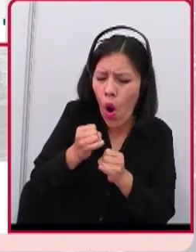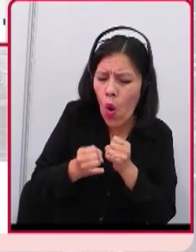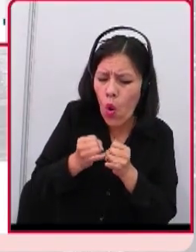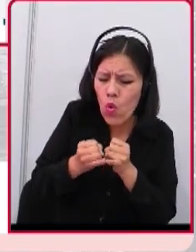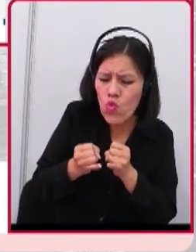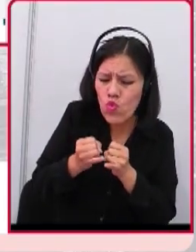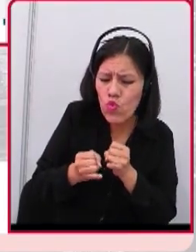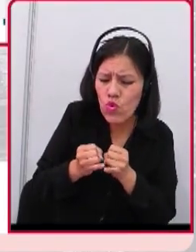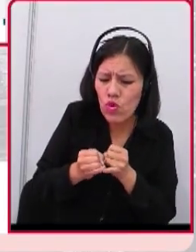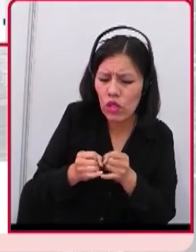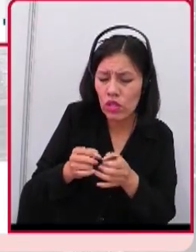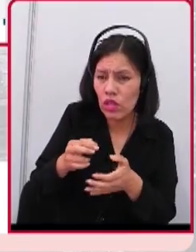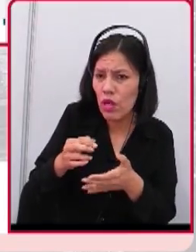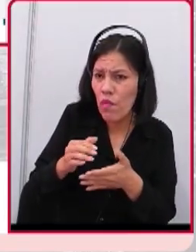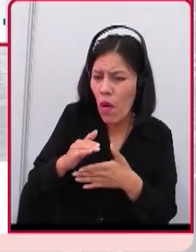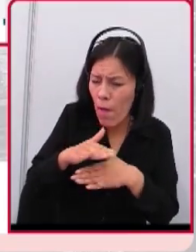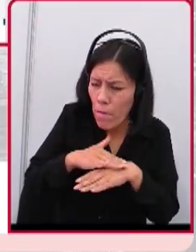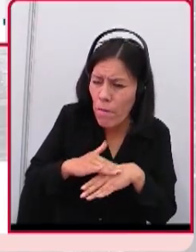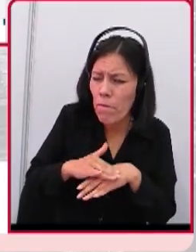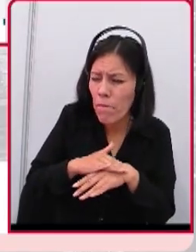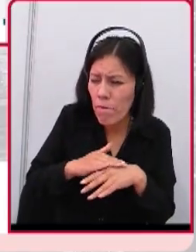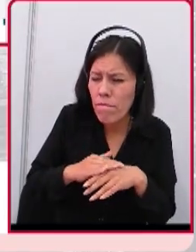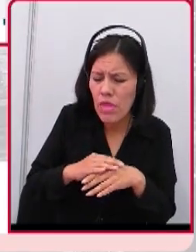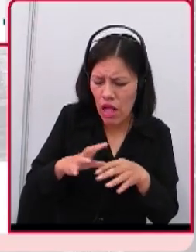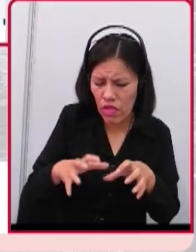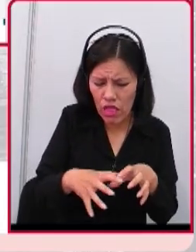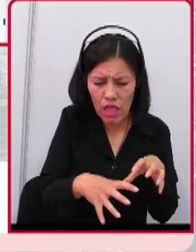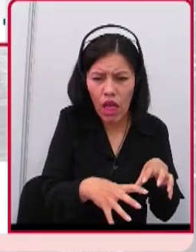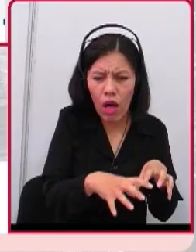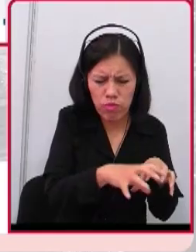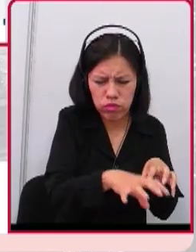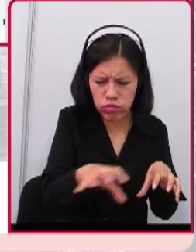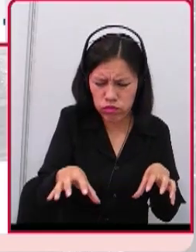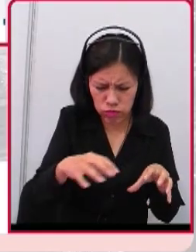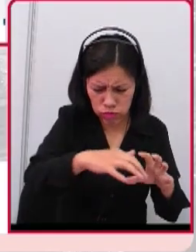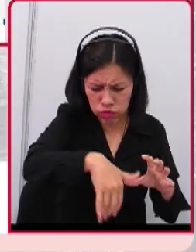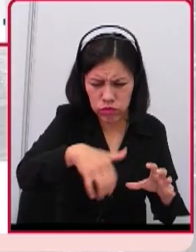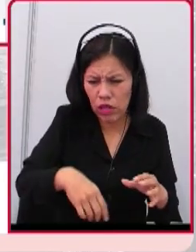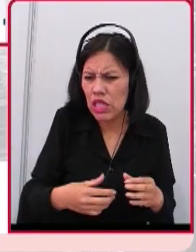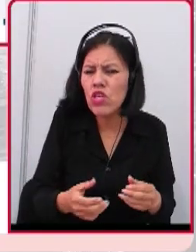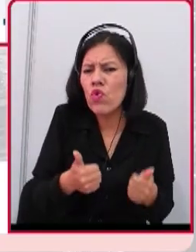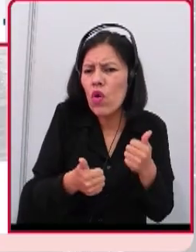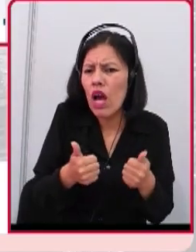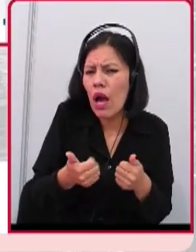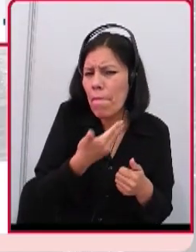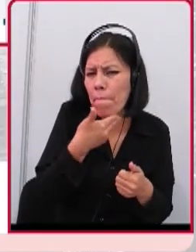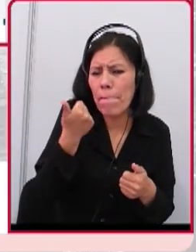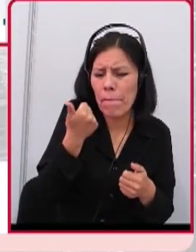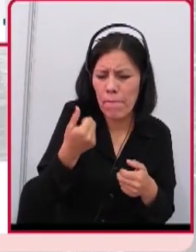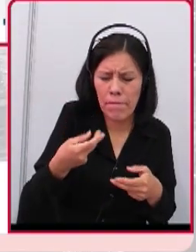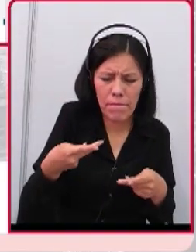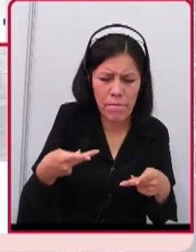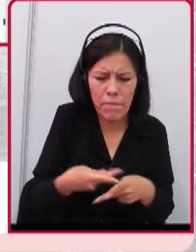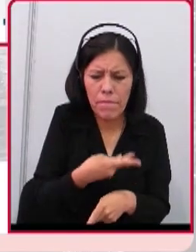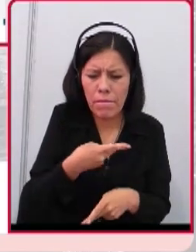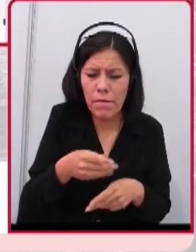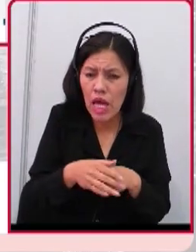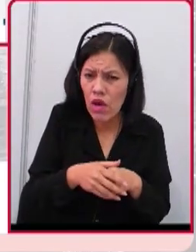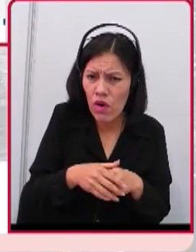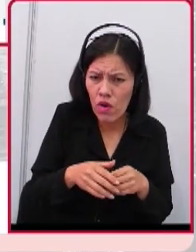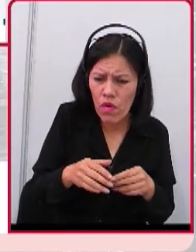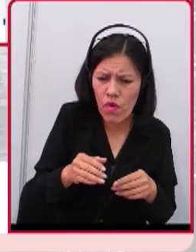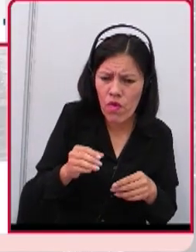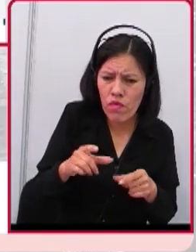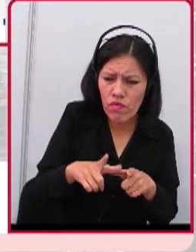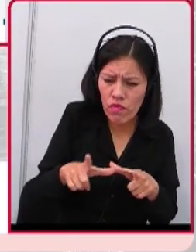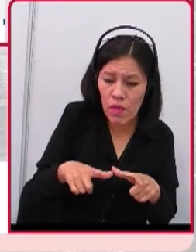plan de minado y evaluar cuál es el mejor escenario y el peor escenario para poder tomar